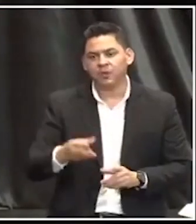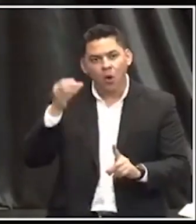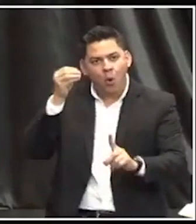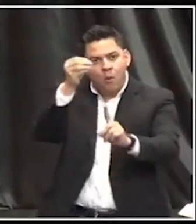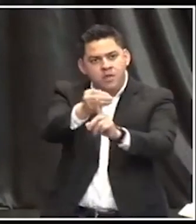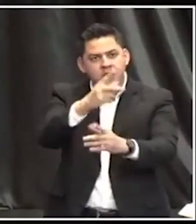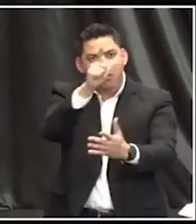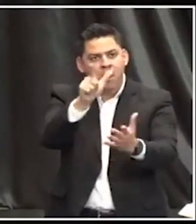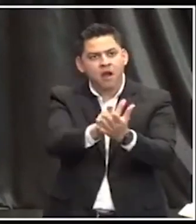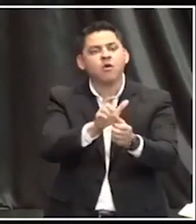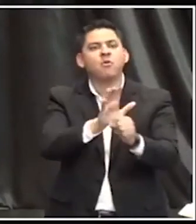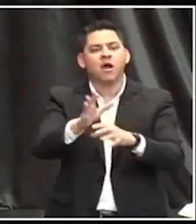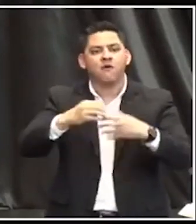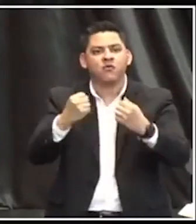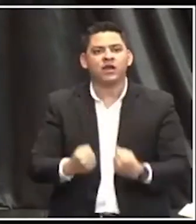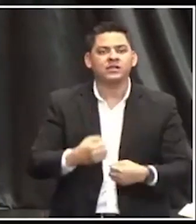radio columba Chávez